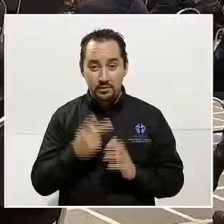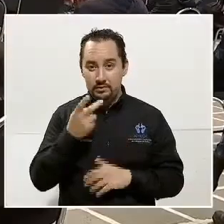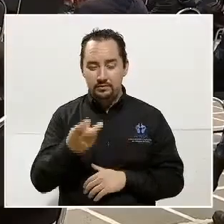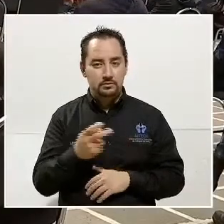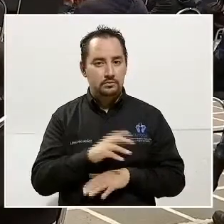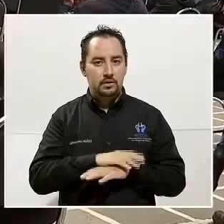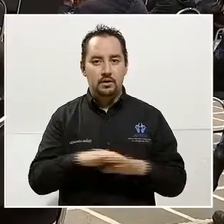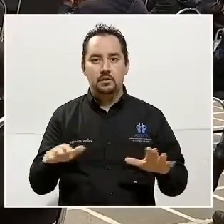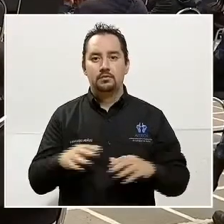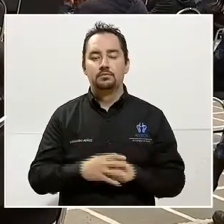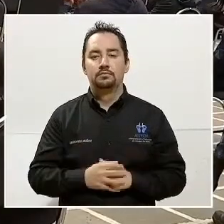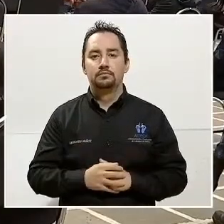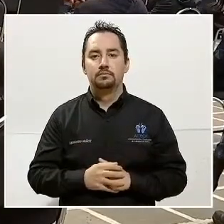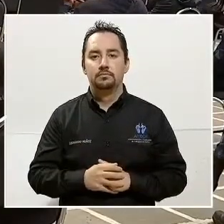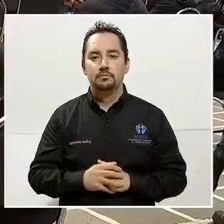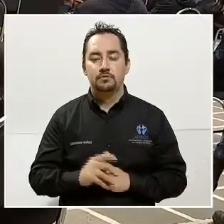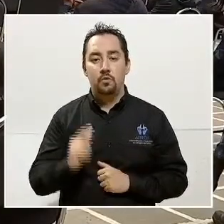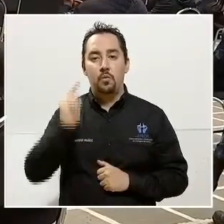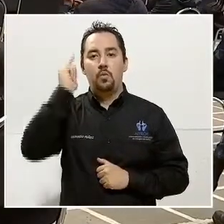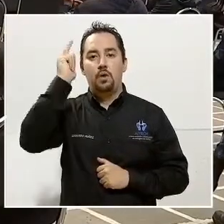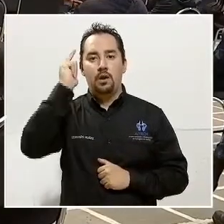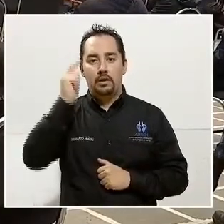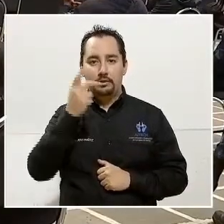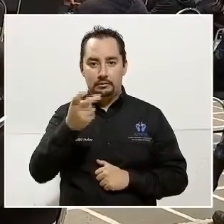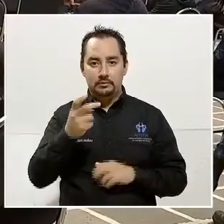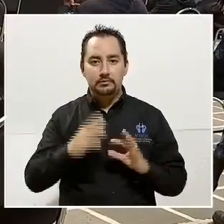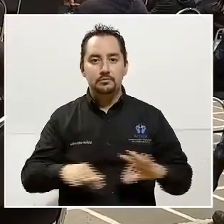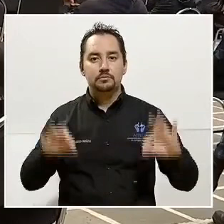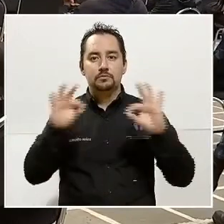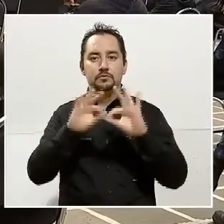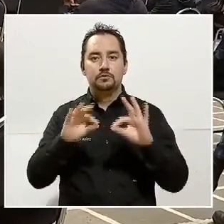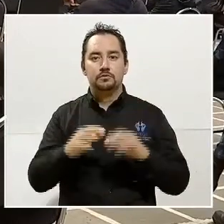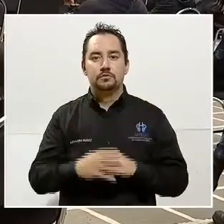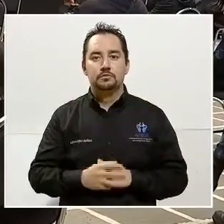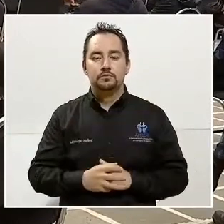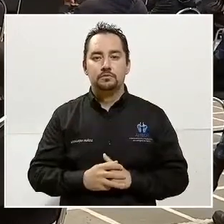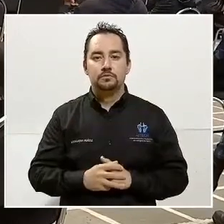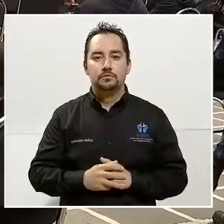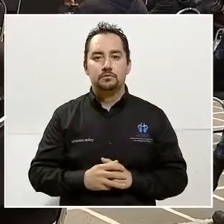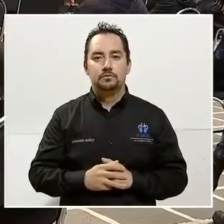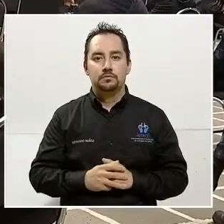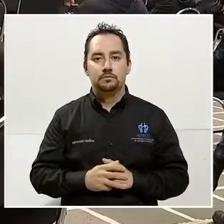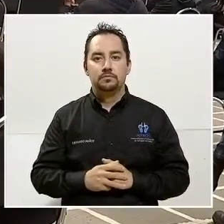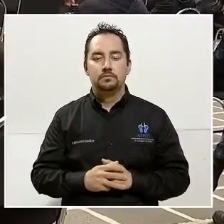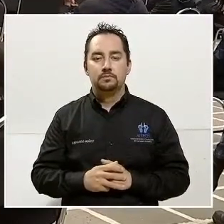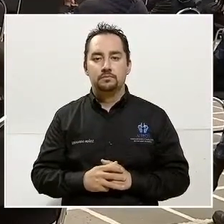país. Tenemos esto que es muy importante y tenemos lo de Ayotzinapa,